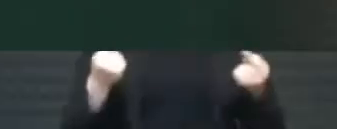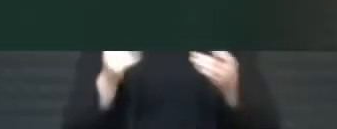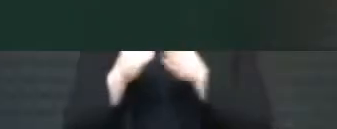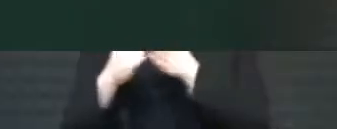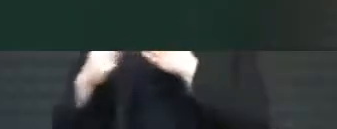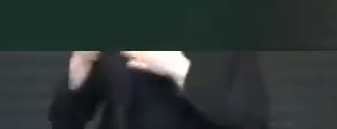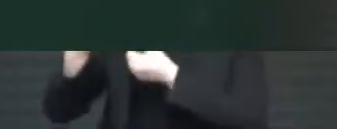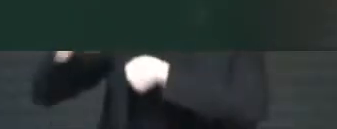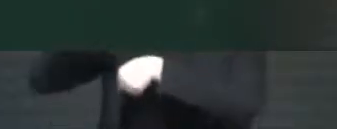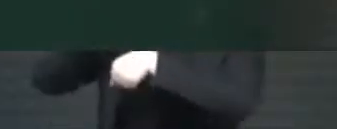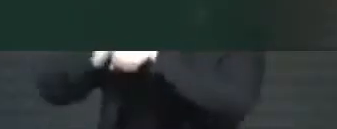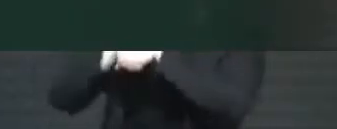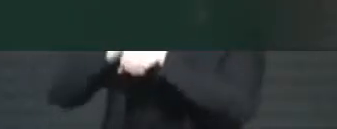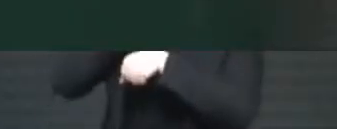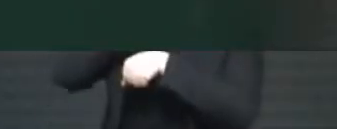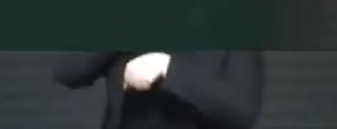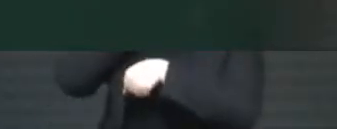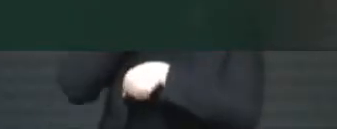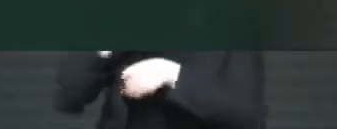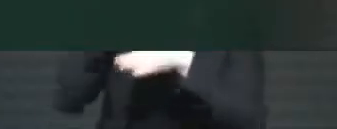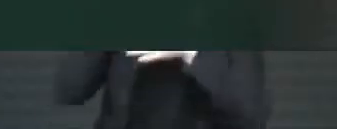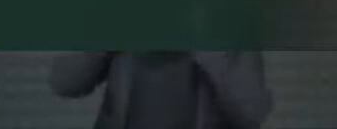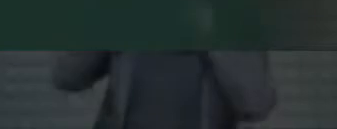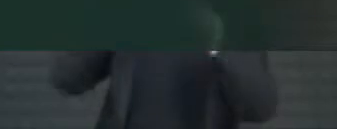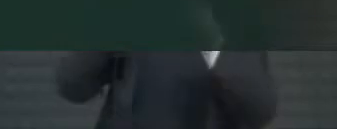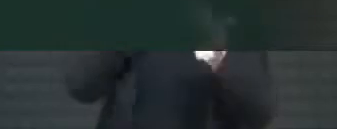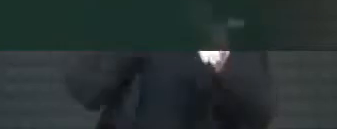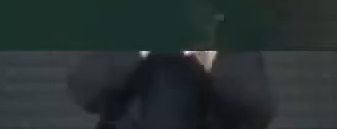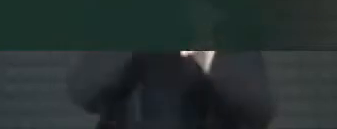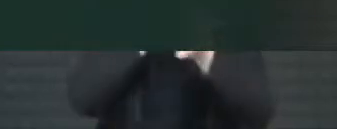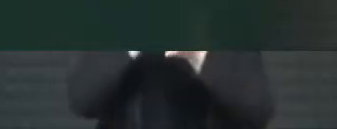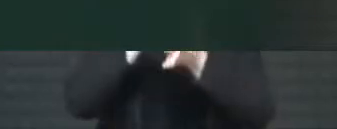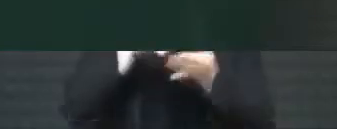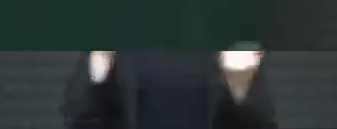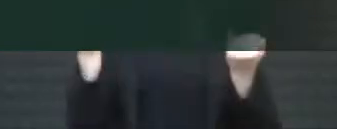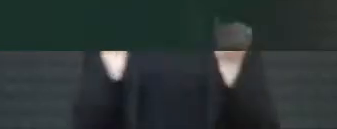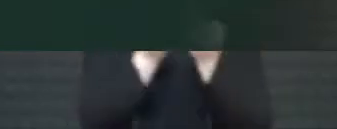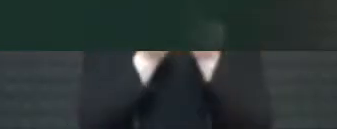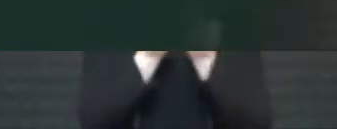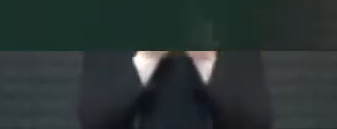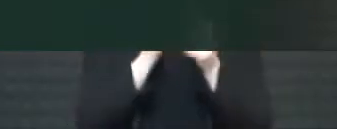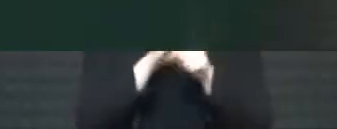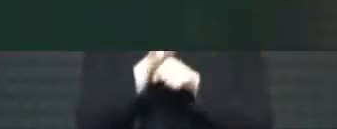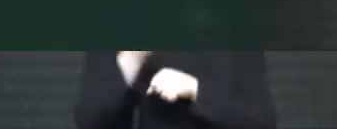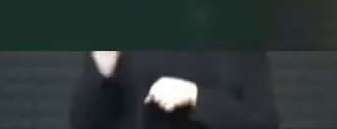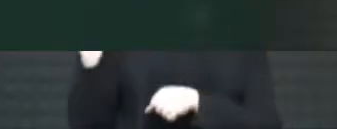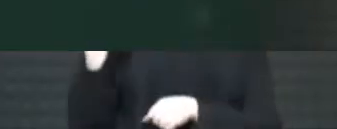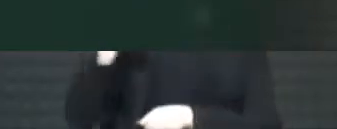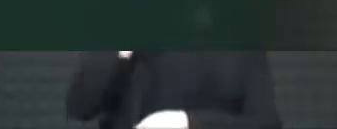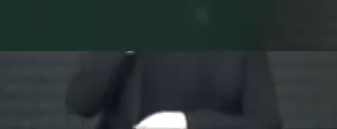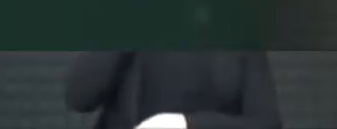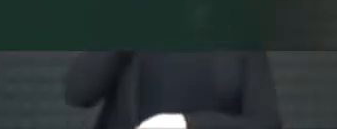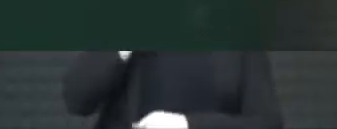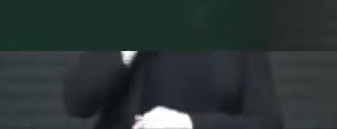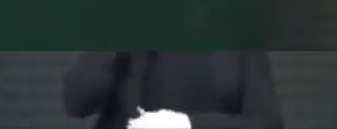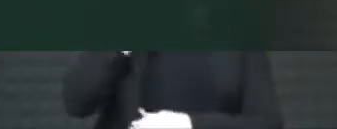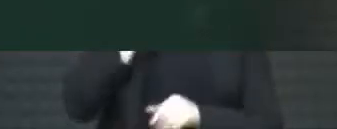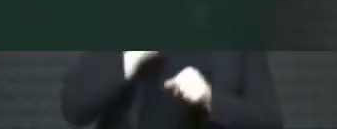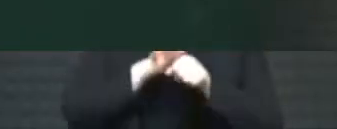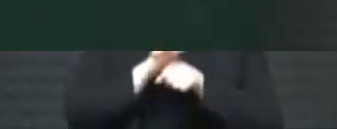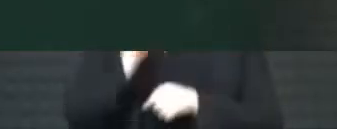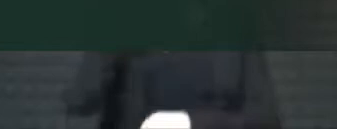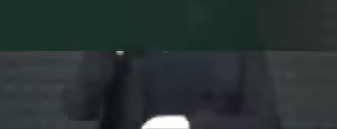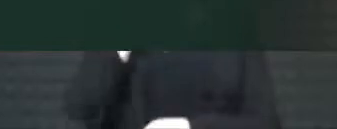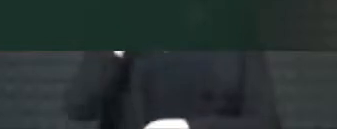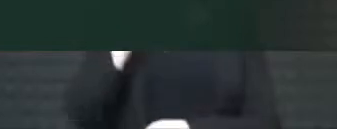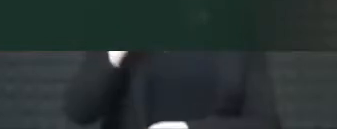La Comisión Permanente recibió 2 iniciativas turnadas por la jefa de gobierno Claudia Sheinbaum, entre ellas una para modificar la Ley de Desarrollo Urbano y el